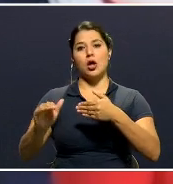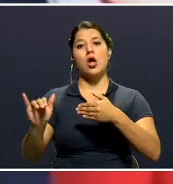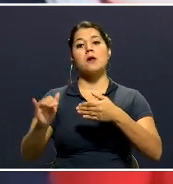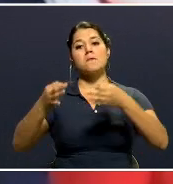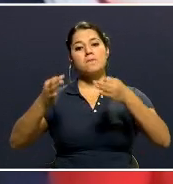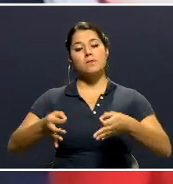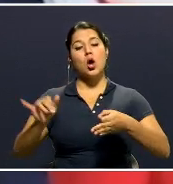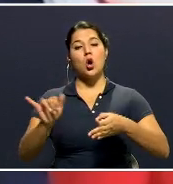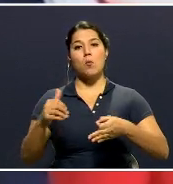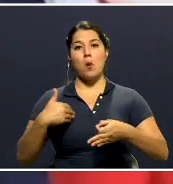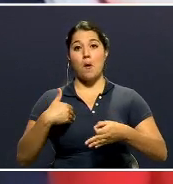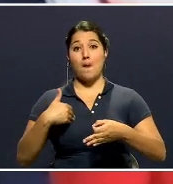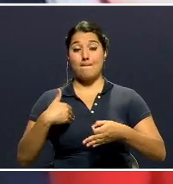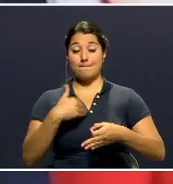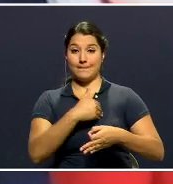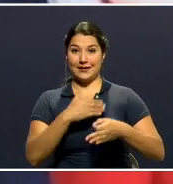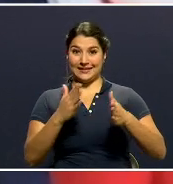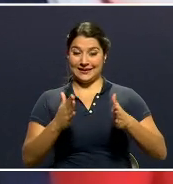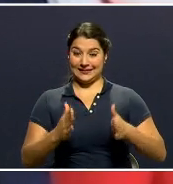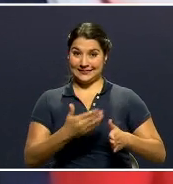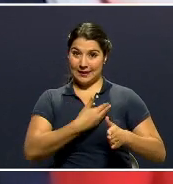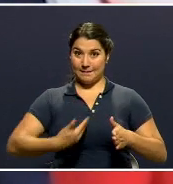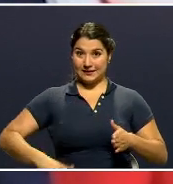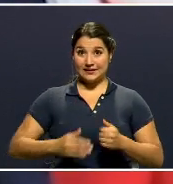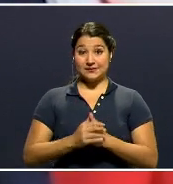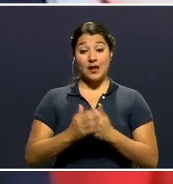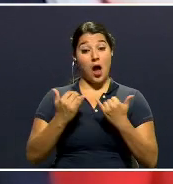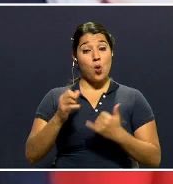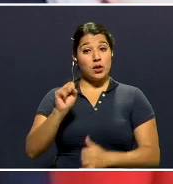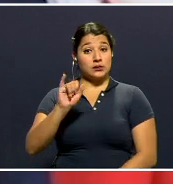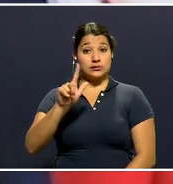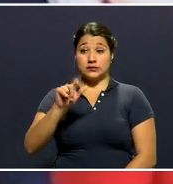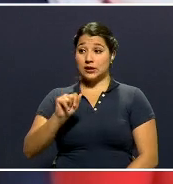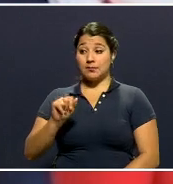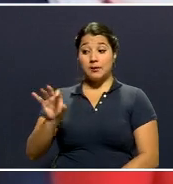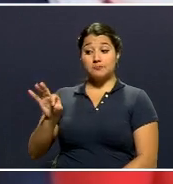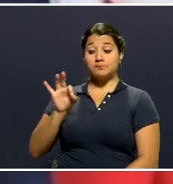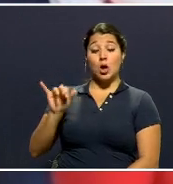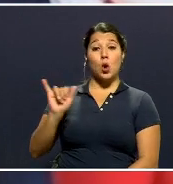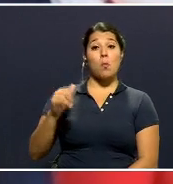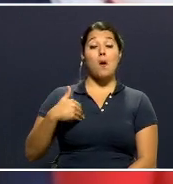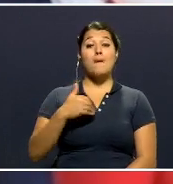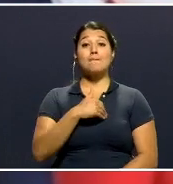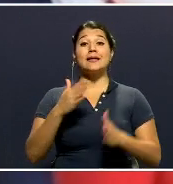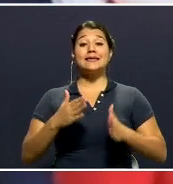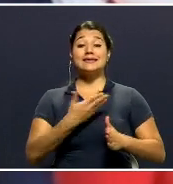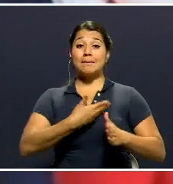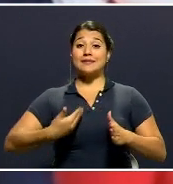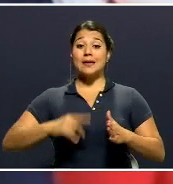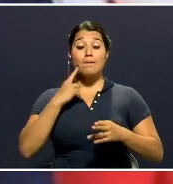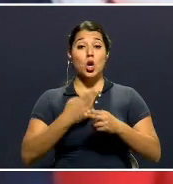ministra ahí de la Presidencia y estará llevando adelante las tareas consuetudinarias de